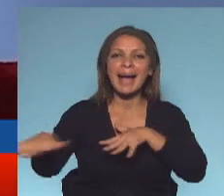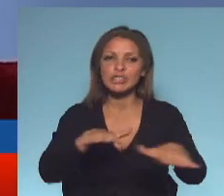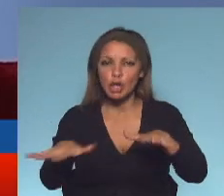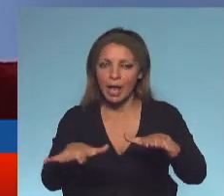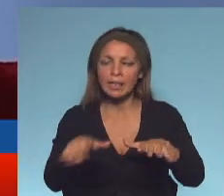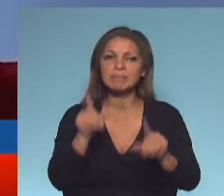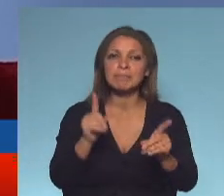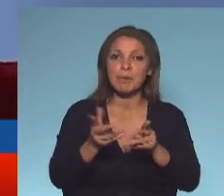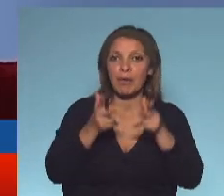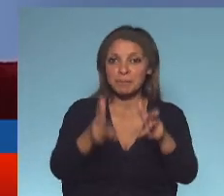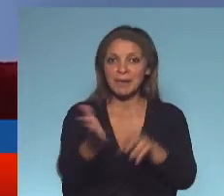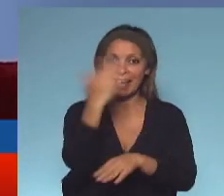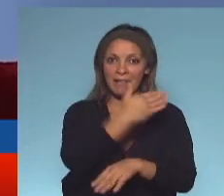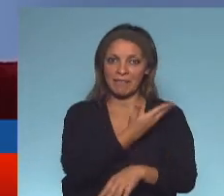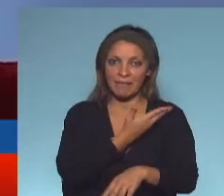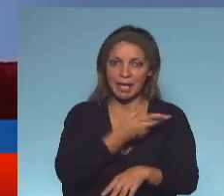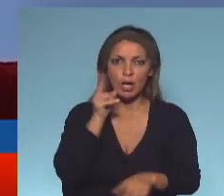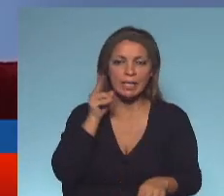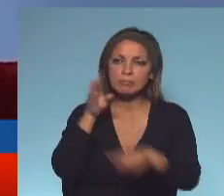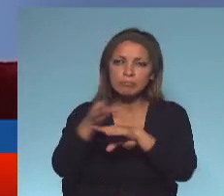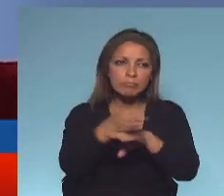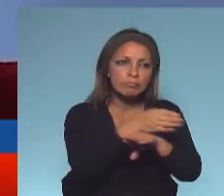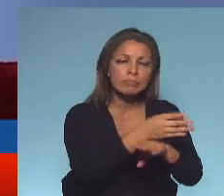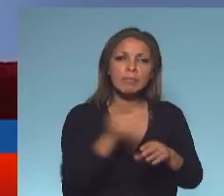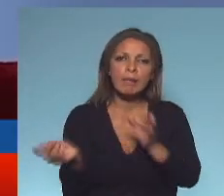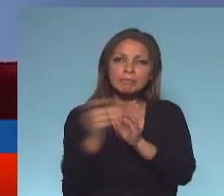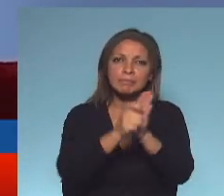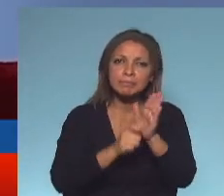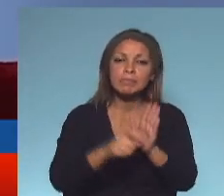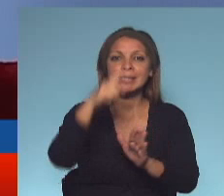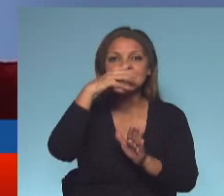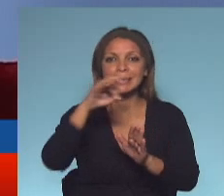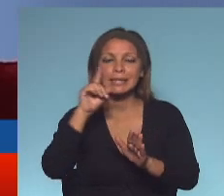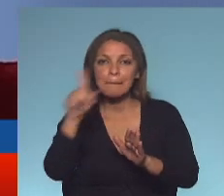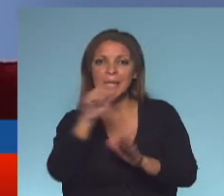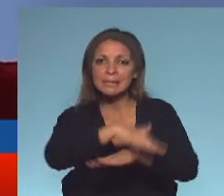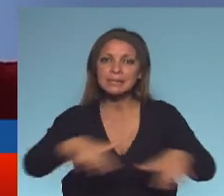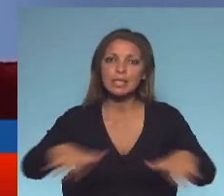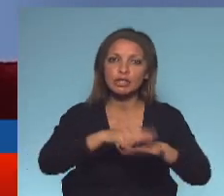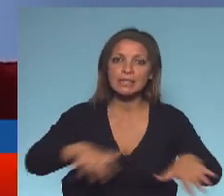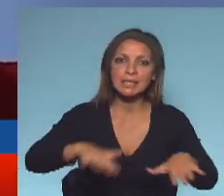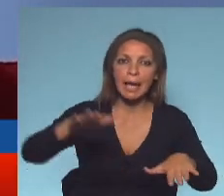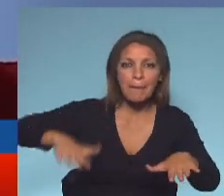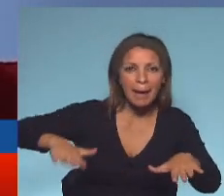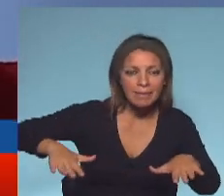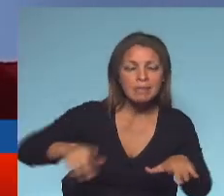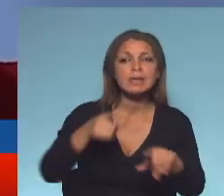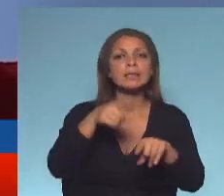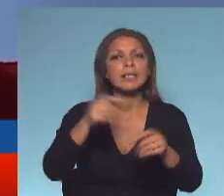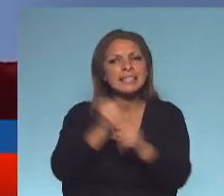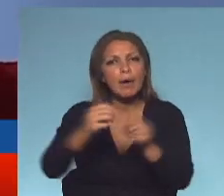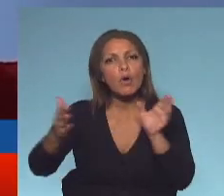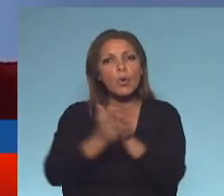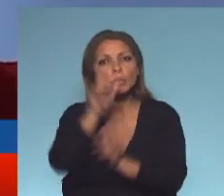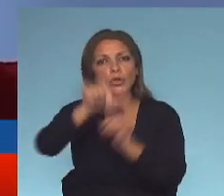la búsqueda activa de los 70.000 niños y niñas con baja talla en la República Argentina, trabajando con cada uno de los